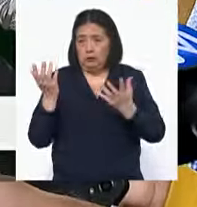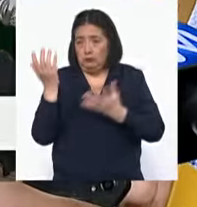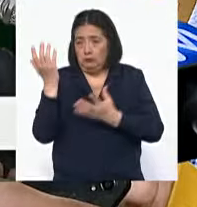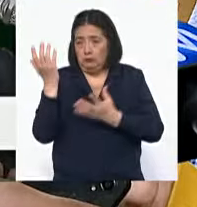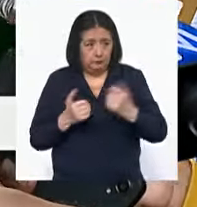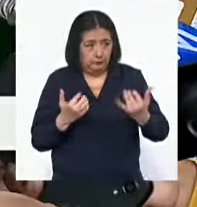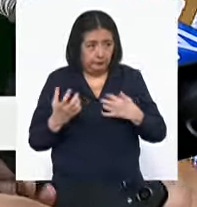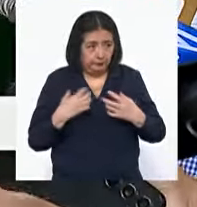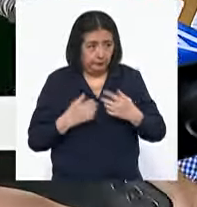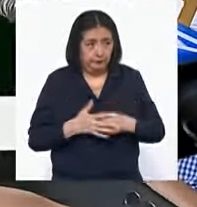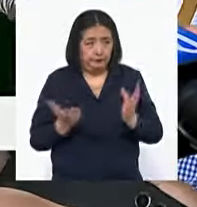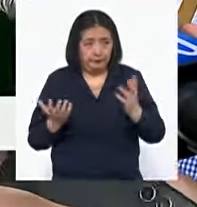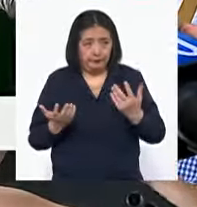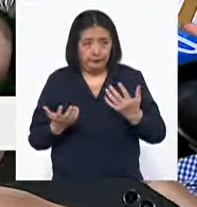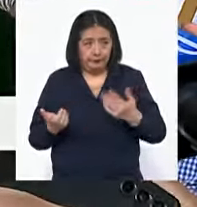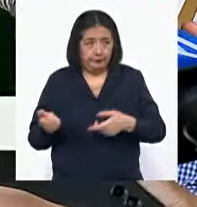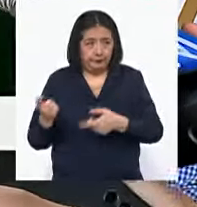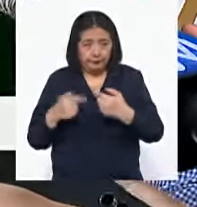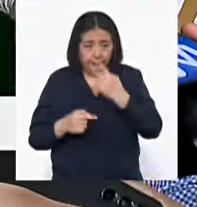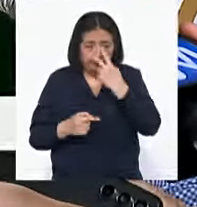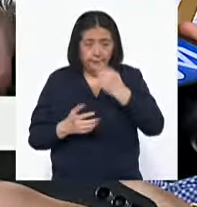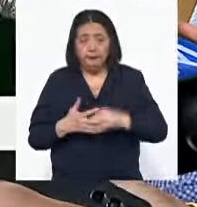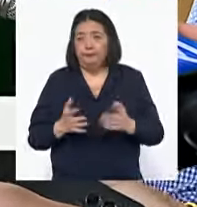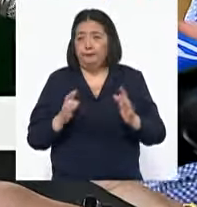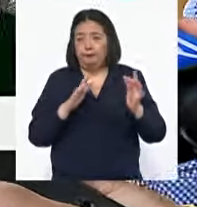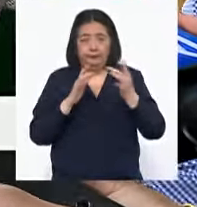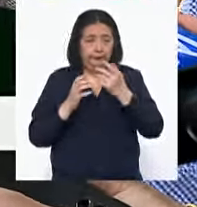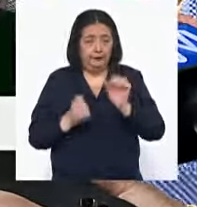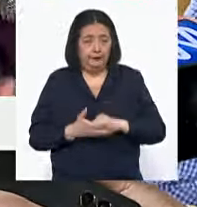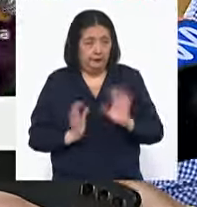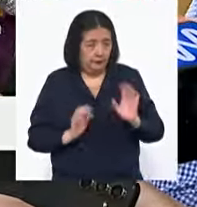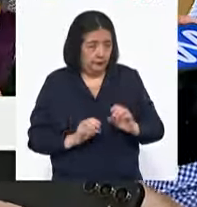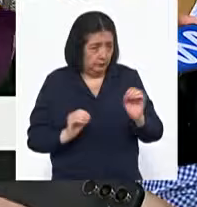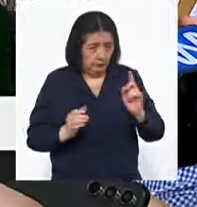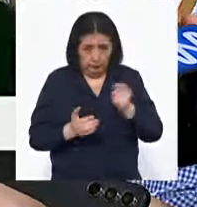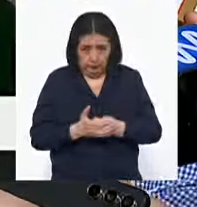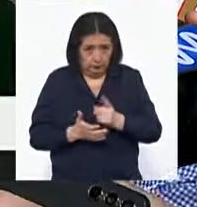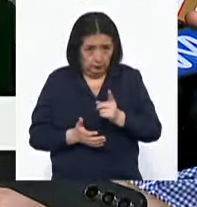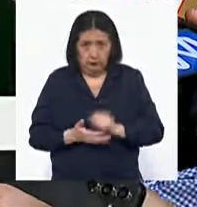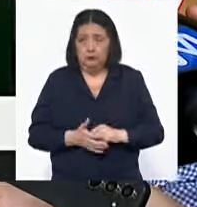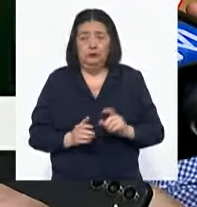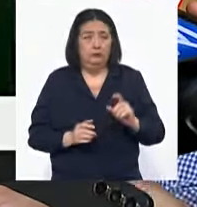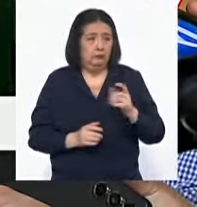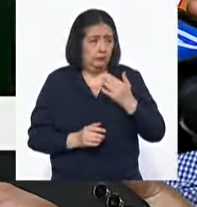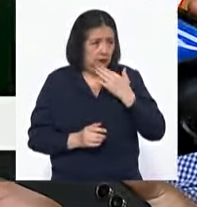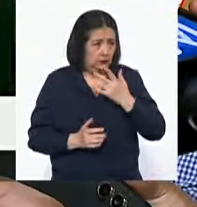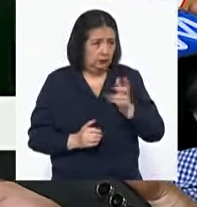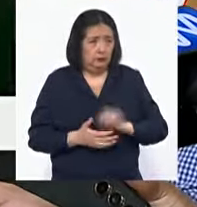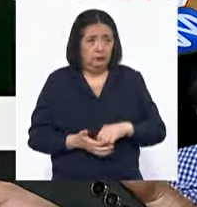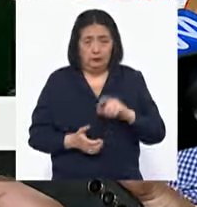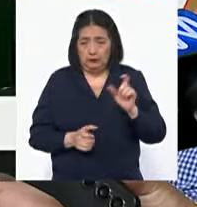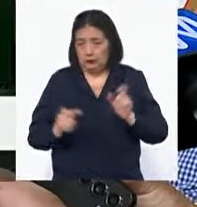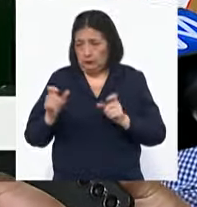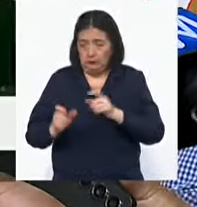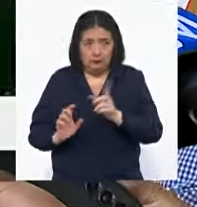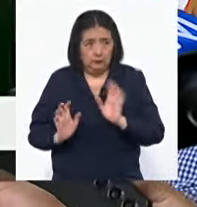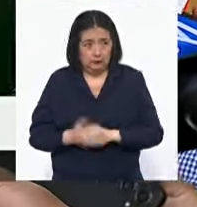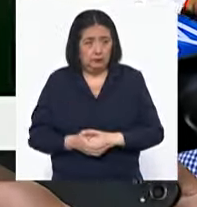ahora está quejándose, que han venido, estaba pidiendo a las redes, están afuera. O sea, sería cero cobro. Cero cobro para quién, para toda la